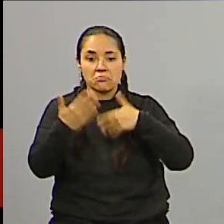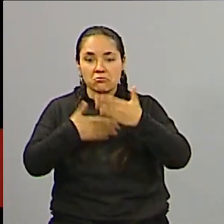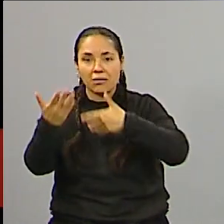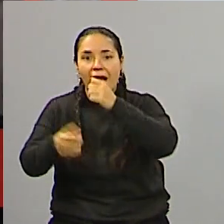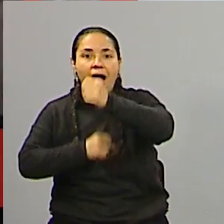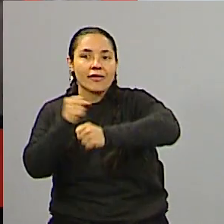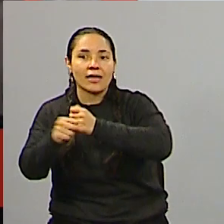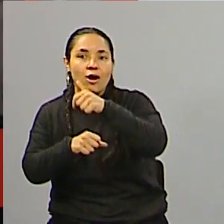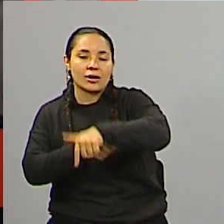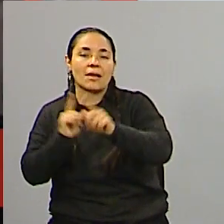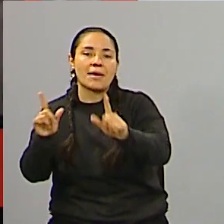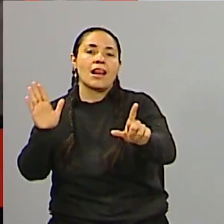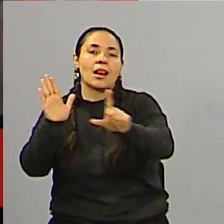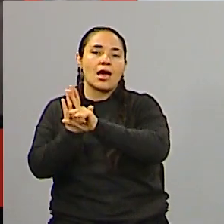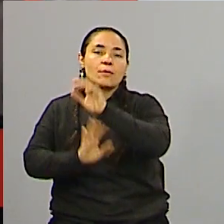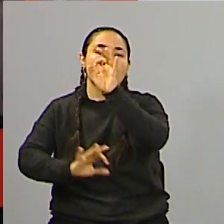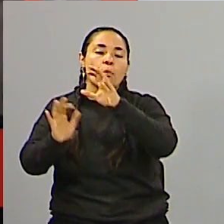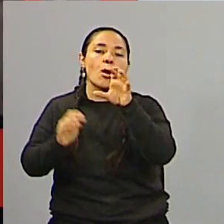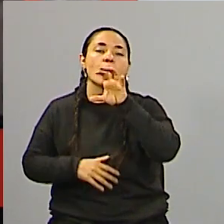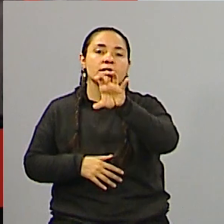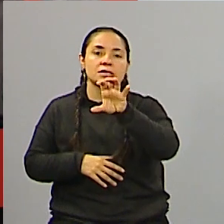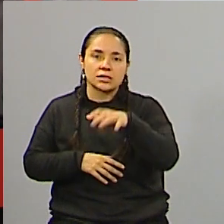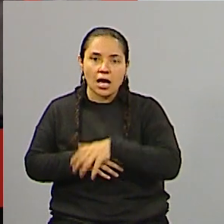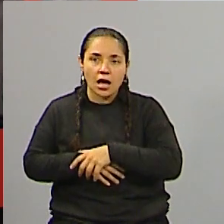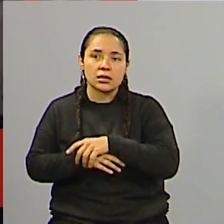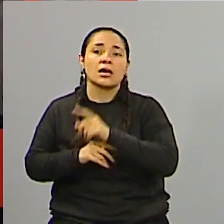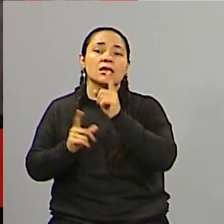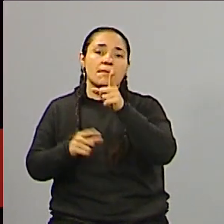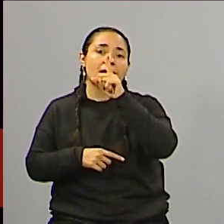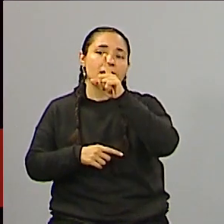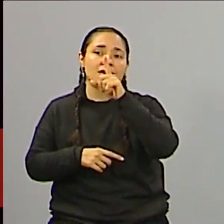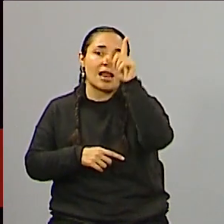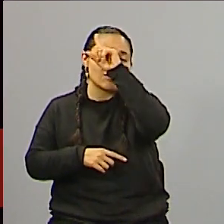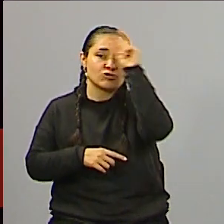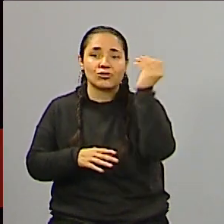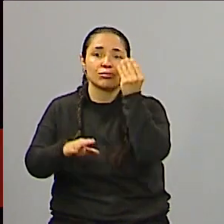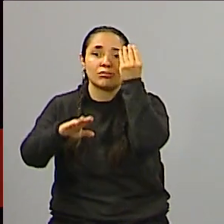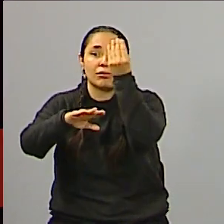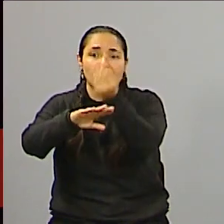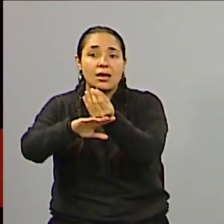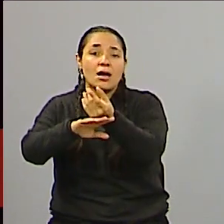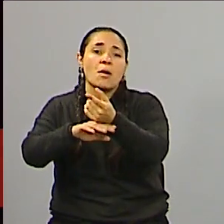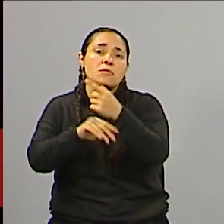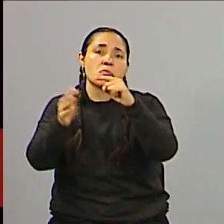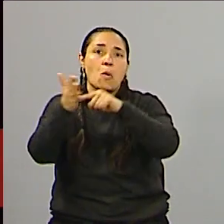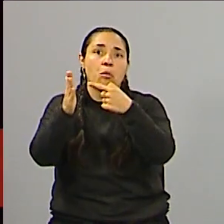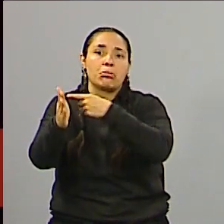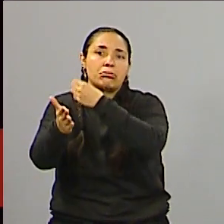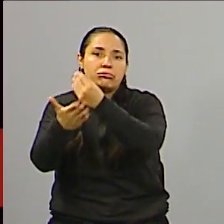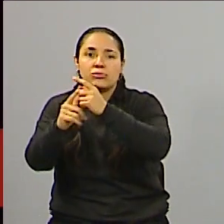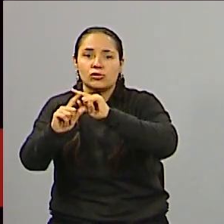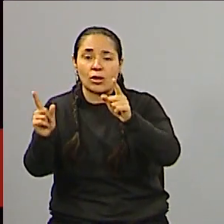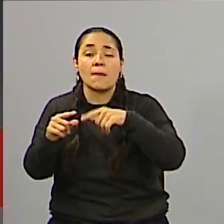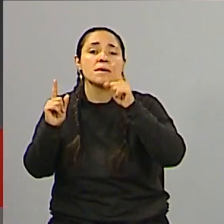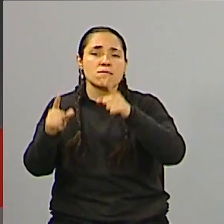urbe de edificios de 30 pisos. Todo lo contrario, hay muchos terrenos baldíos, hay muchas zonas olvidadas de la ciudad de